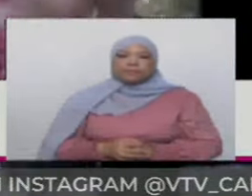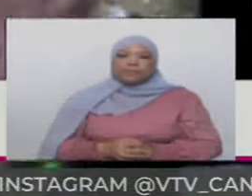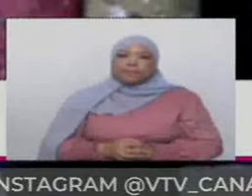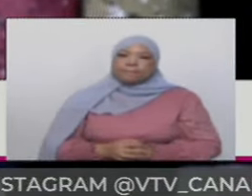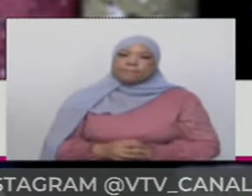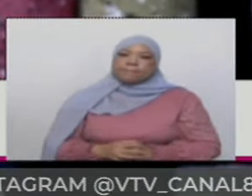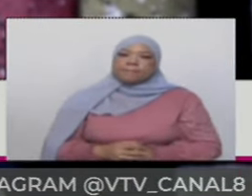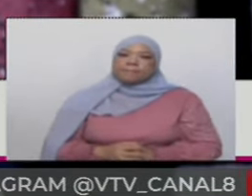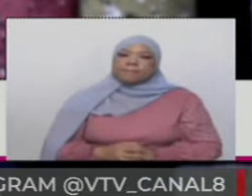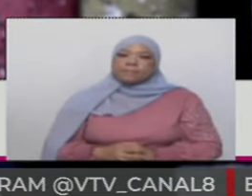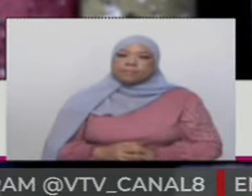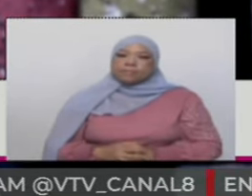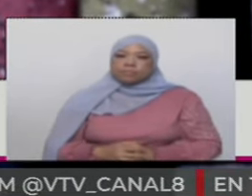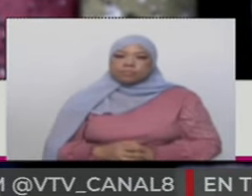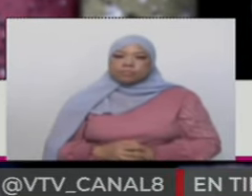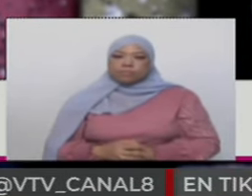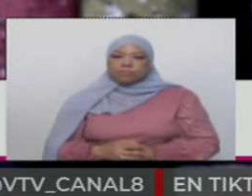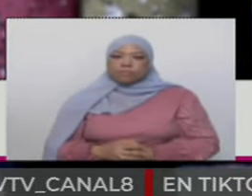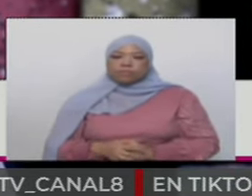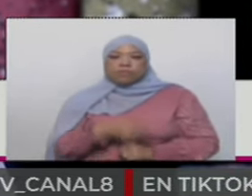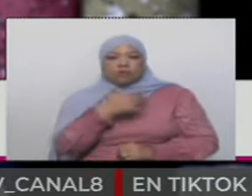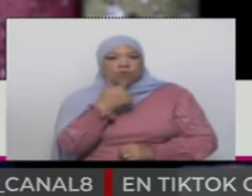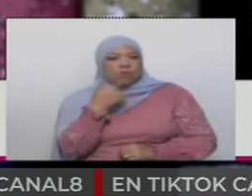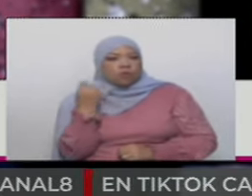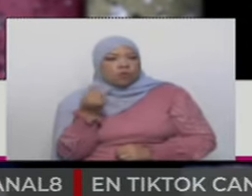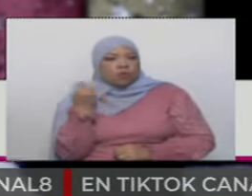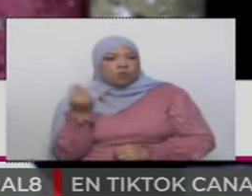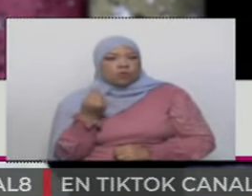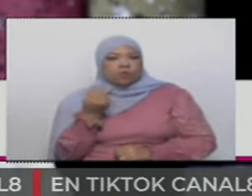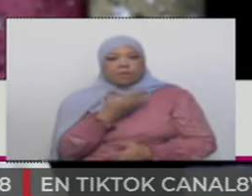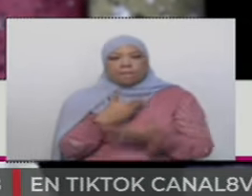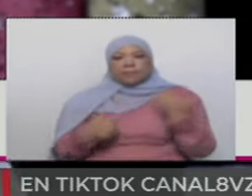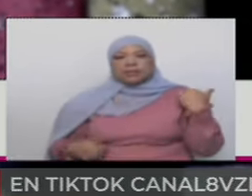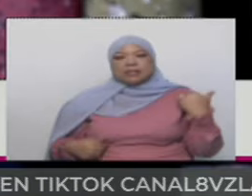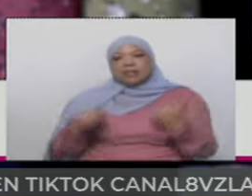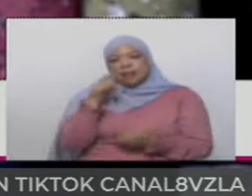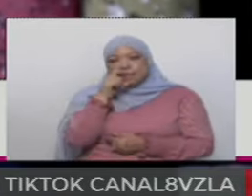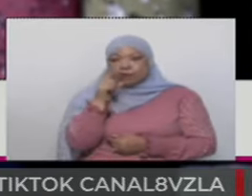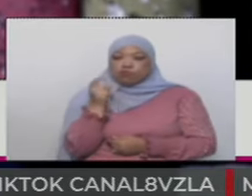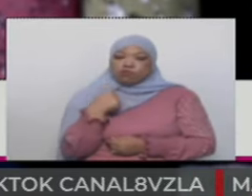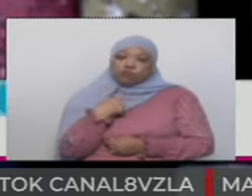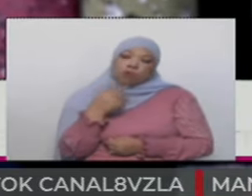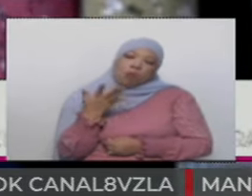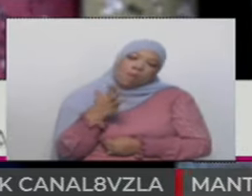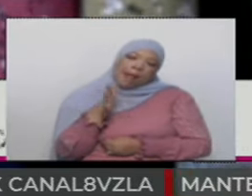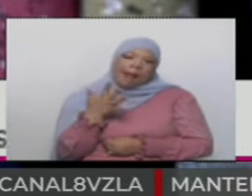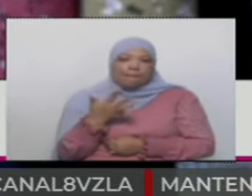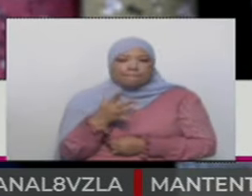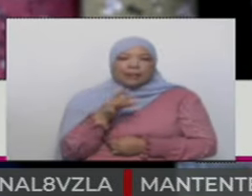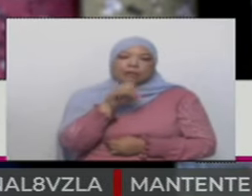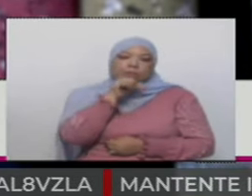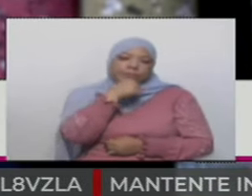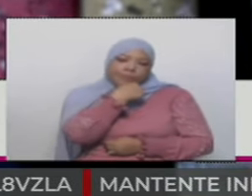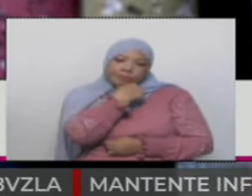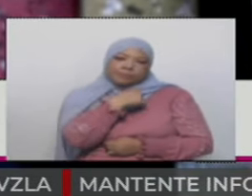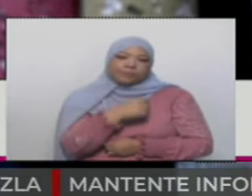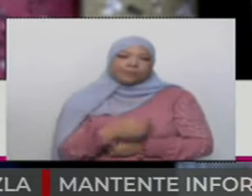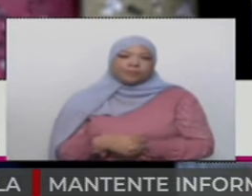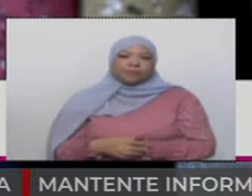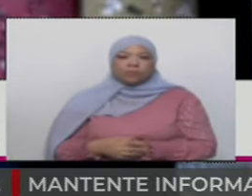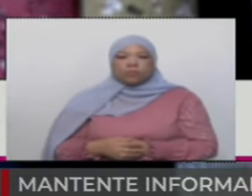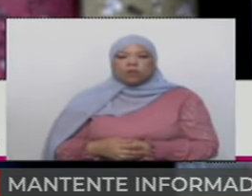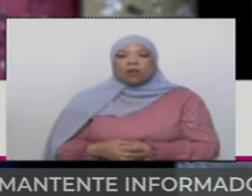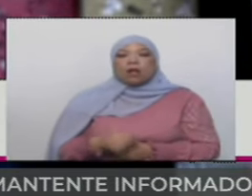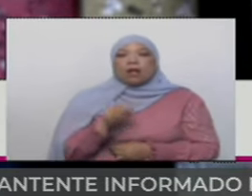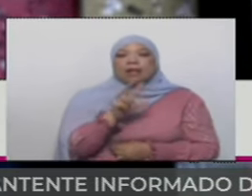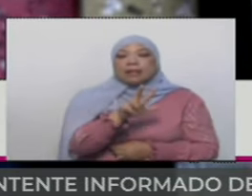No, soy de la generación del presidente Nicolás. Bueno, aquí estamos ya con 32 años de servicio